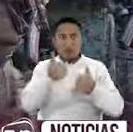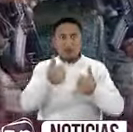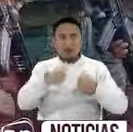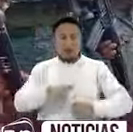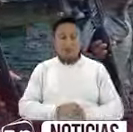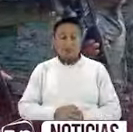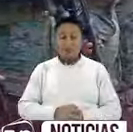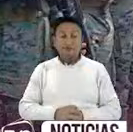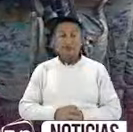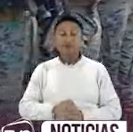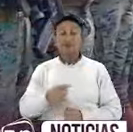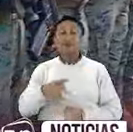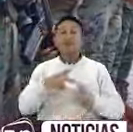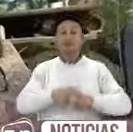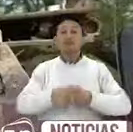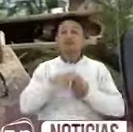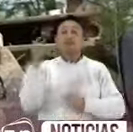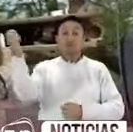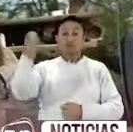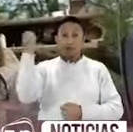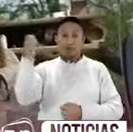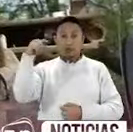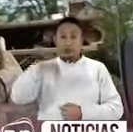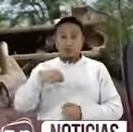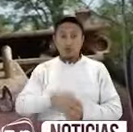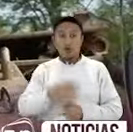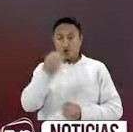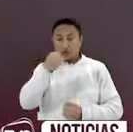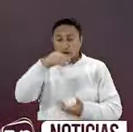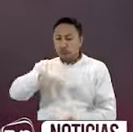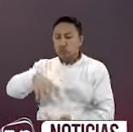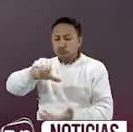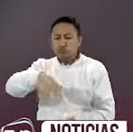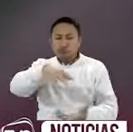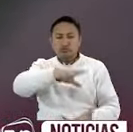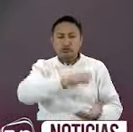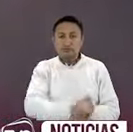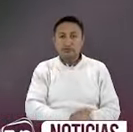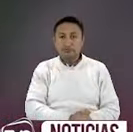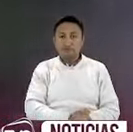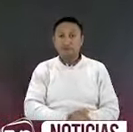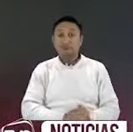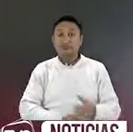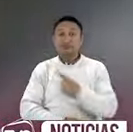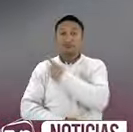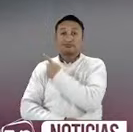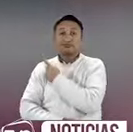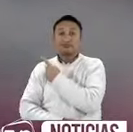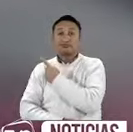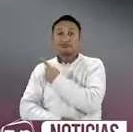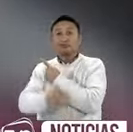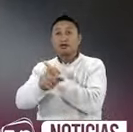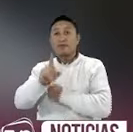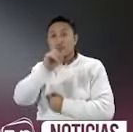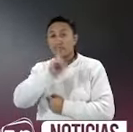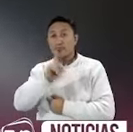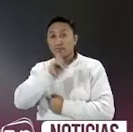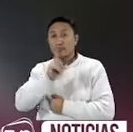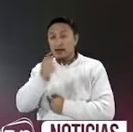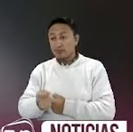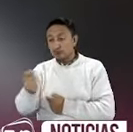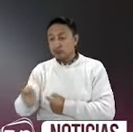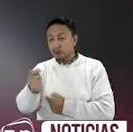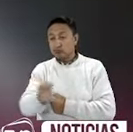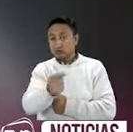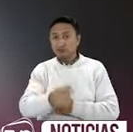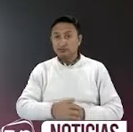desde que se declaró en el país el conflicto armado interno. Imágenes como estas de un heladero ofreciendo el fruto de su trabajo